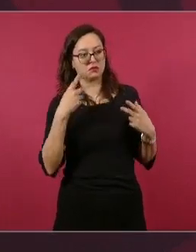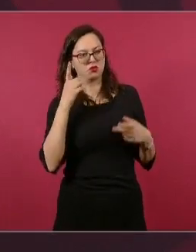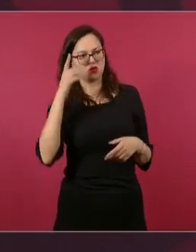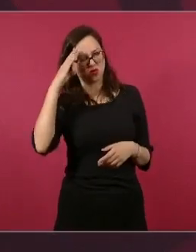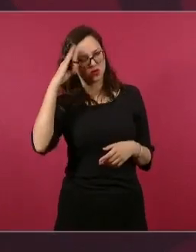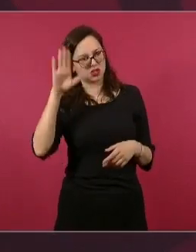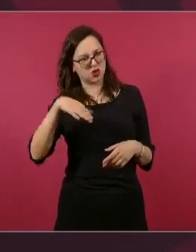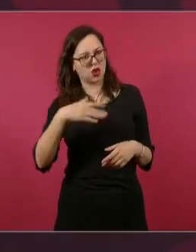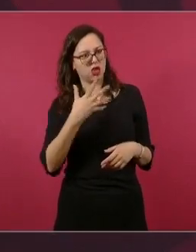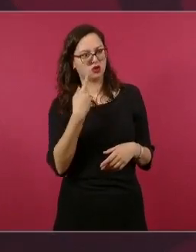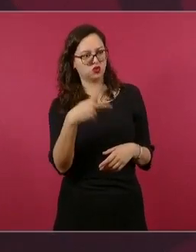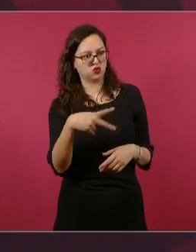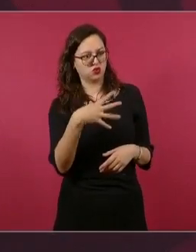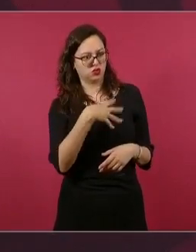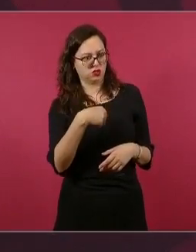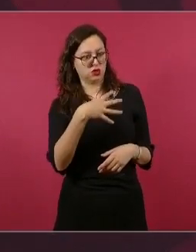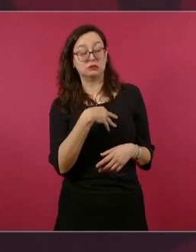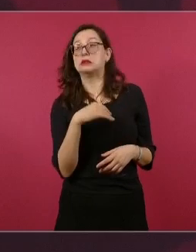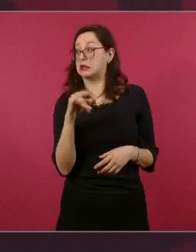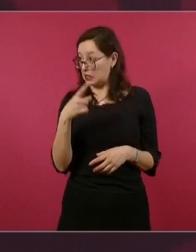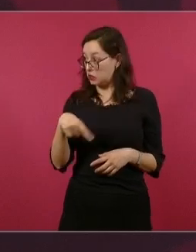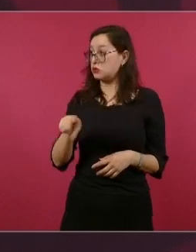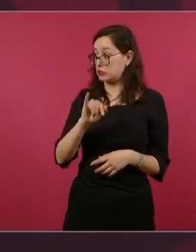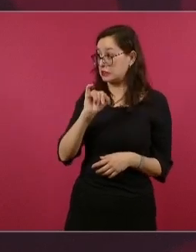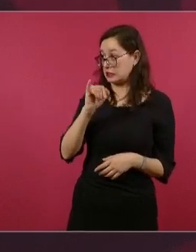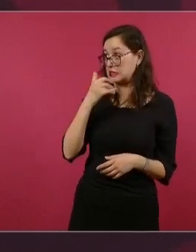Sí, sí. Entonces,